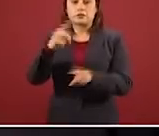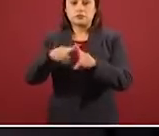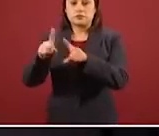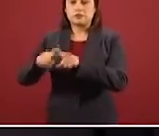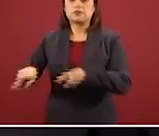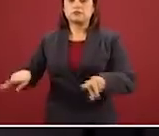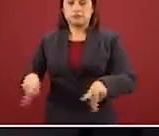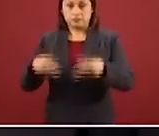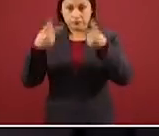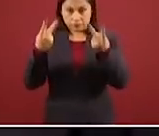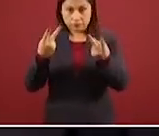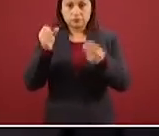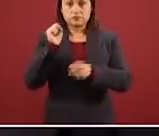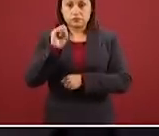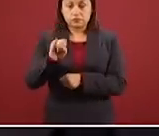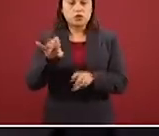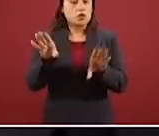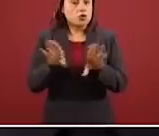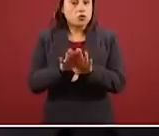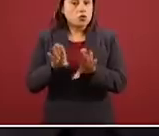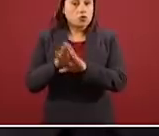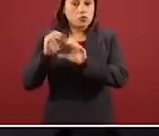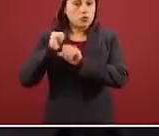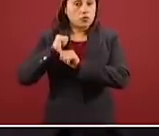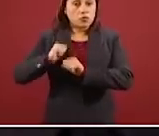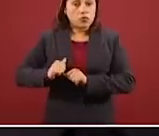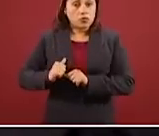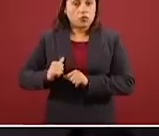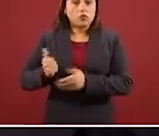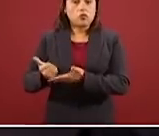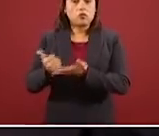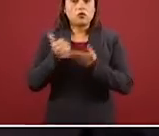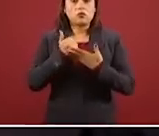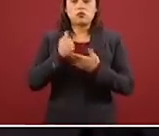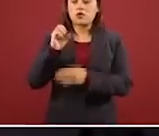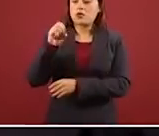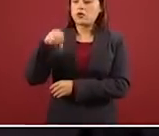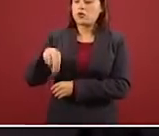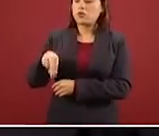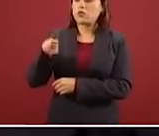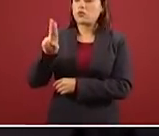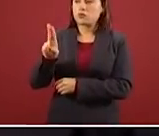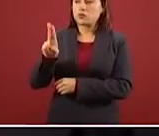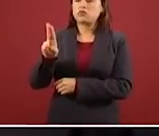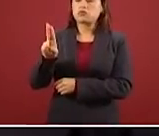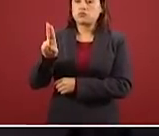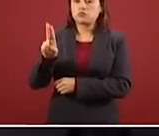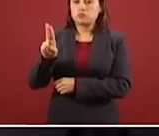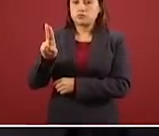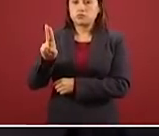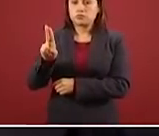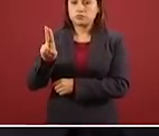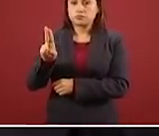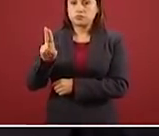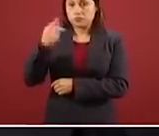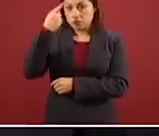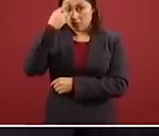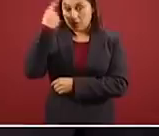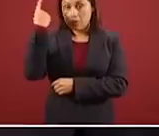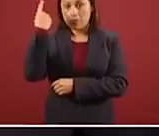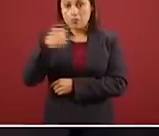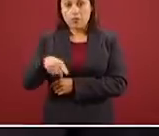haciendo con el acompañamiento de la ONU para que sea